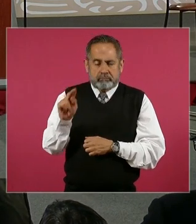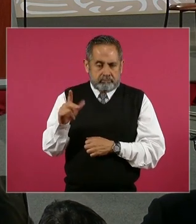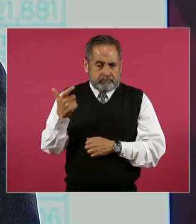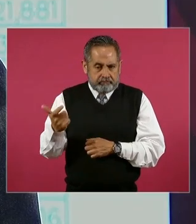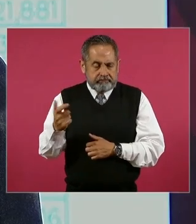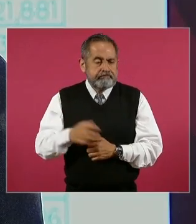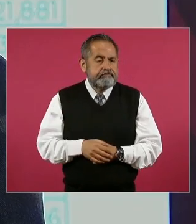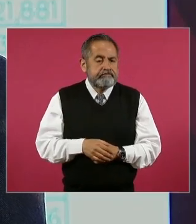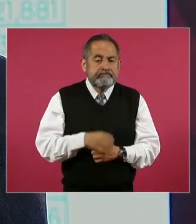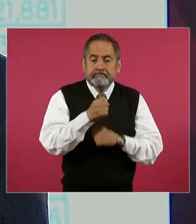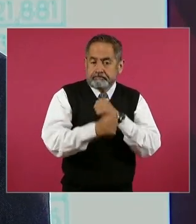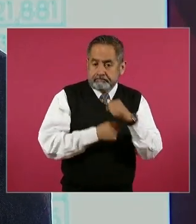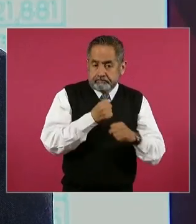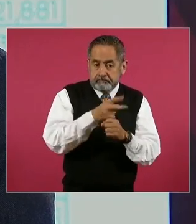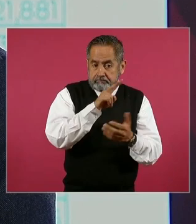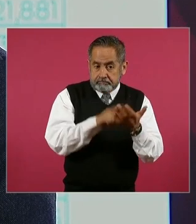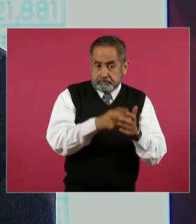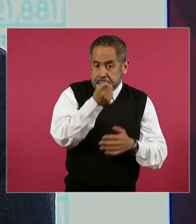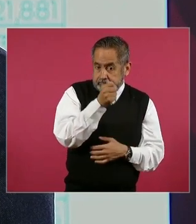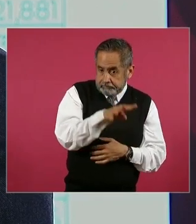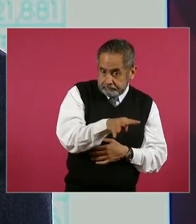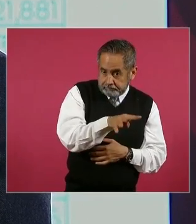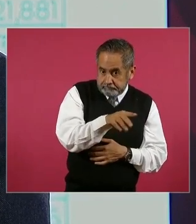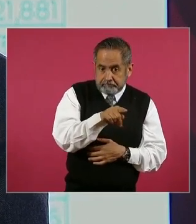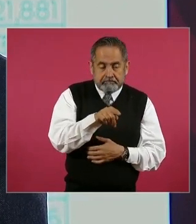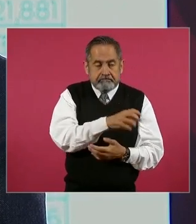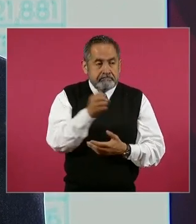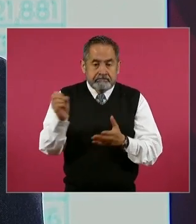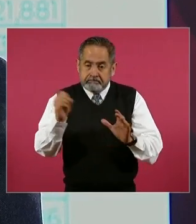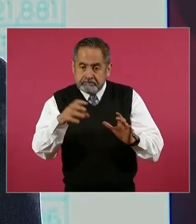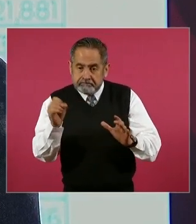81,83 el año 19